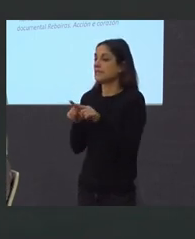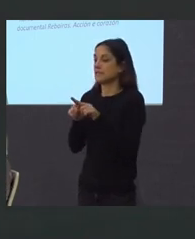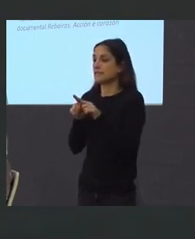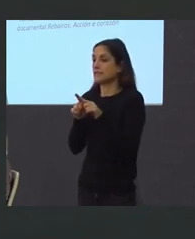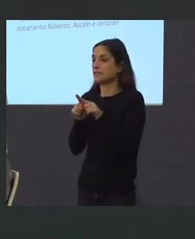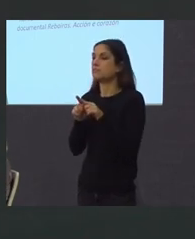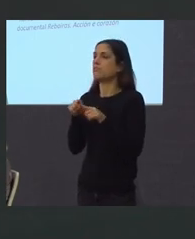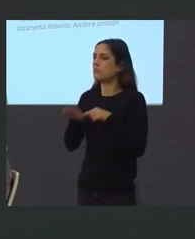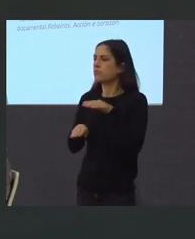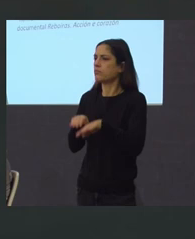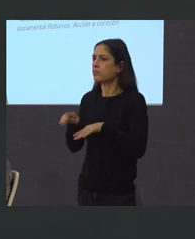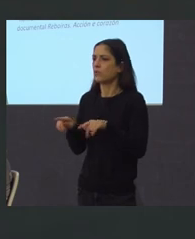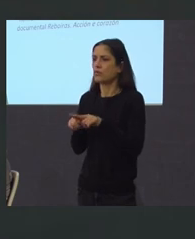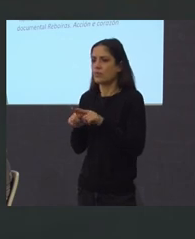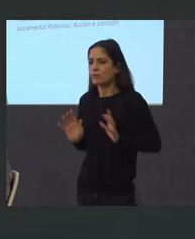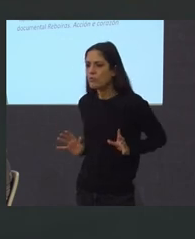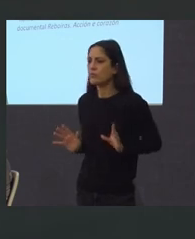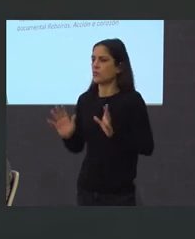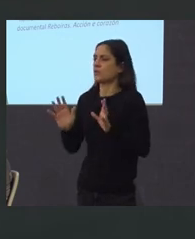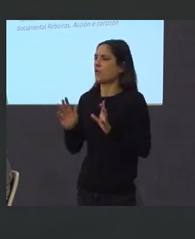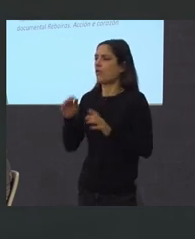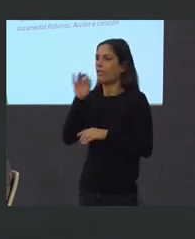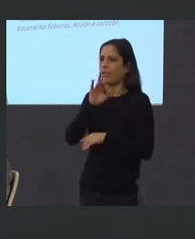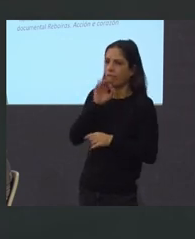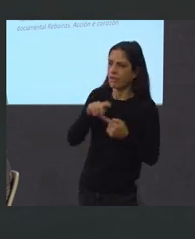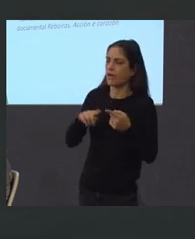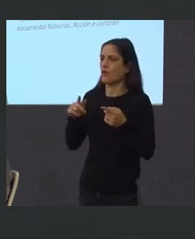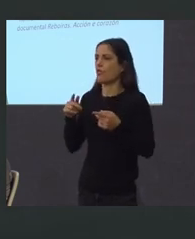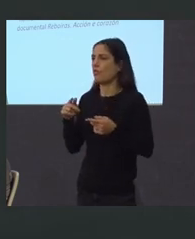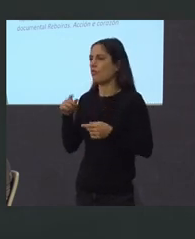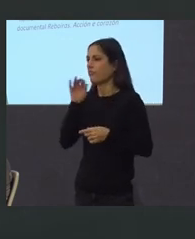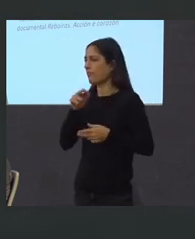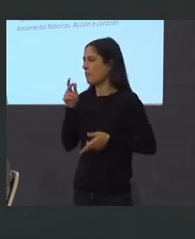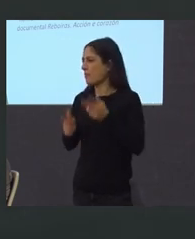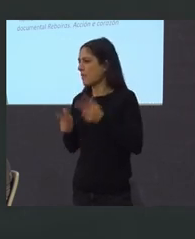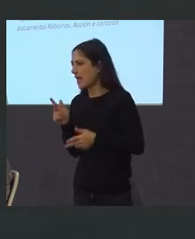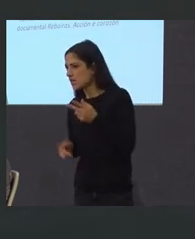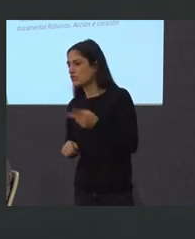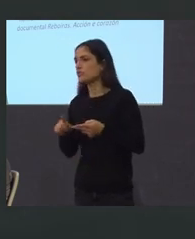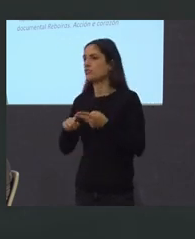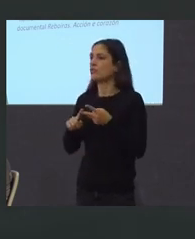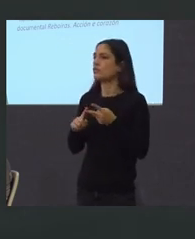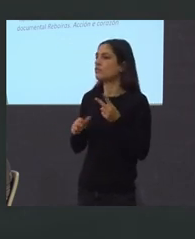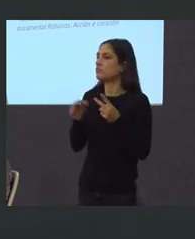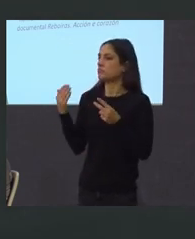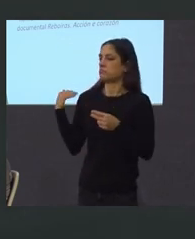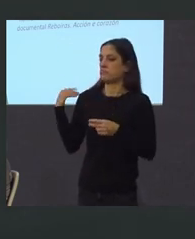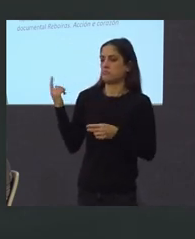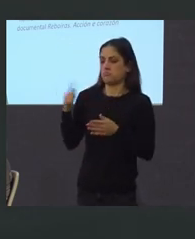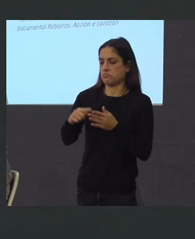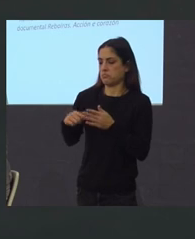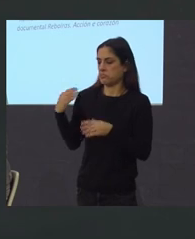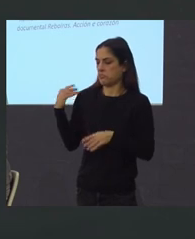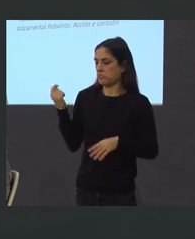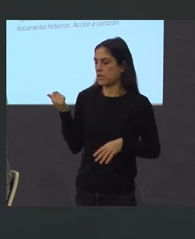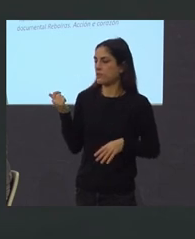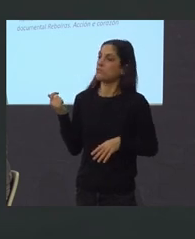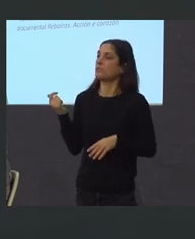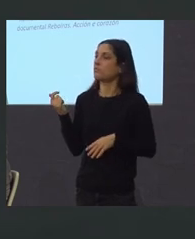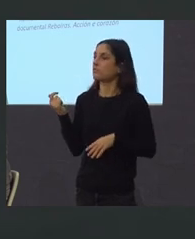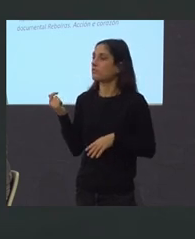polo galego vasco Pepe Rei, que finou este ano hai uns meses, e que ademais